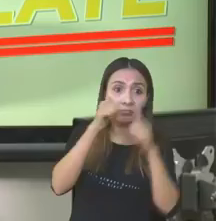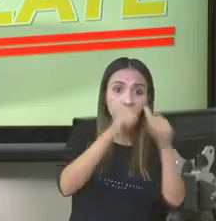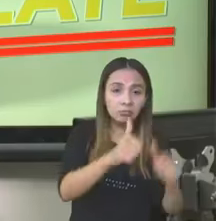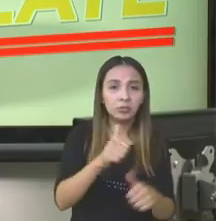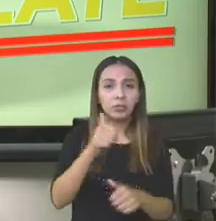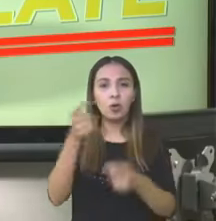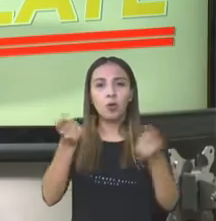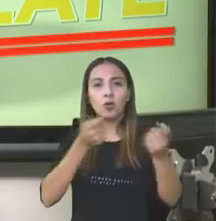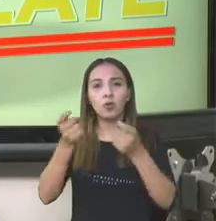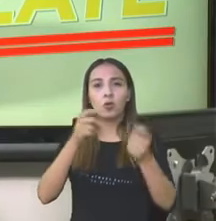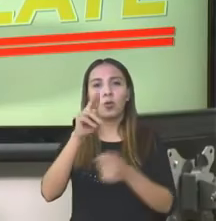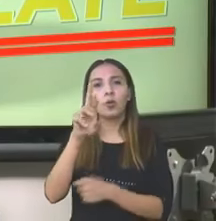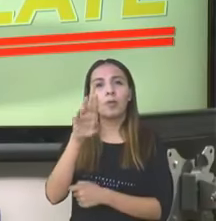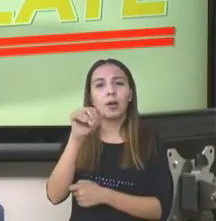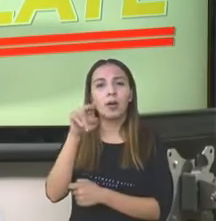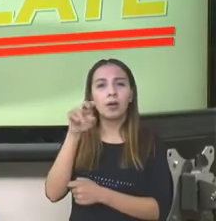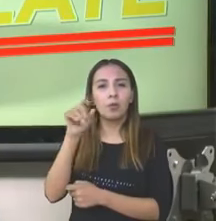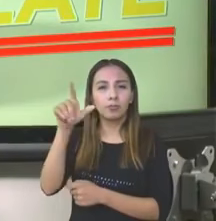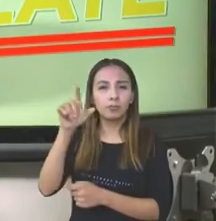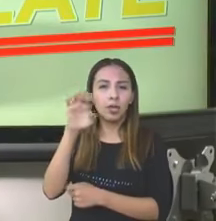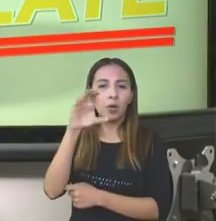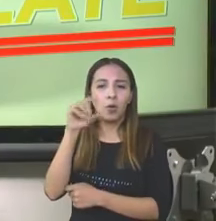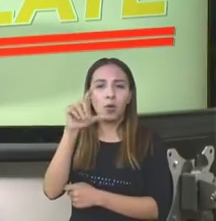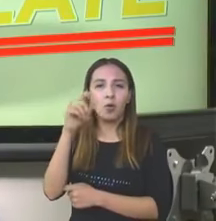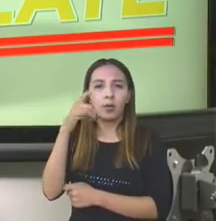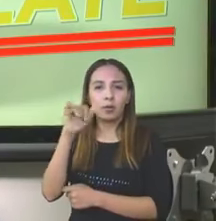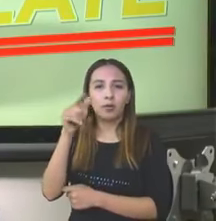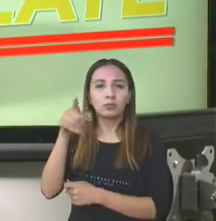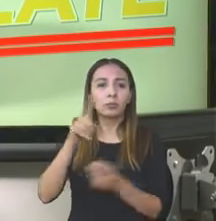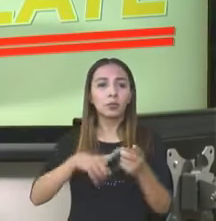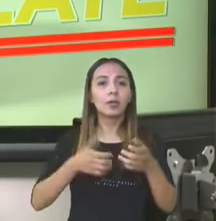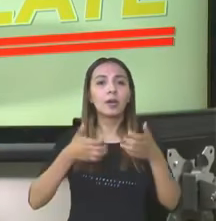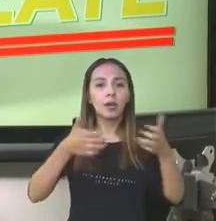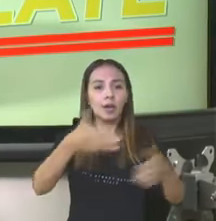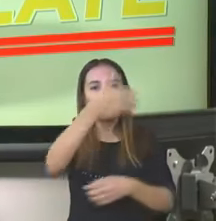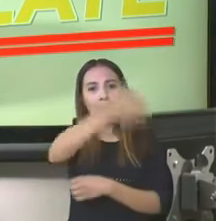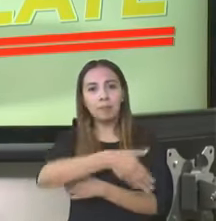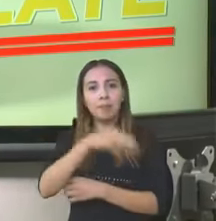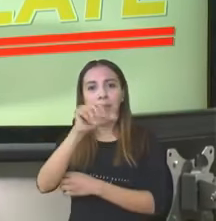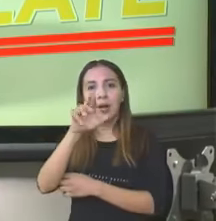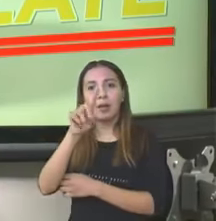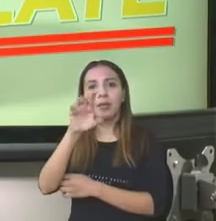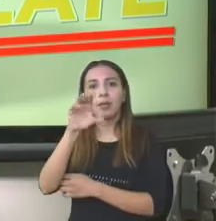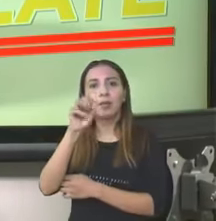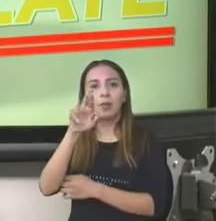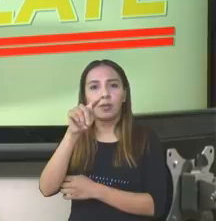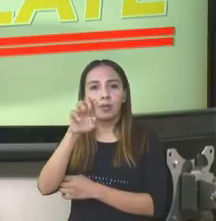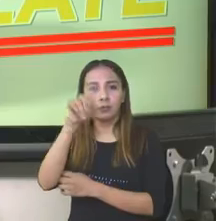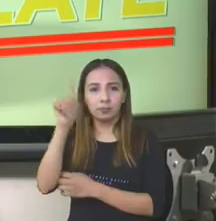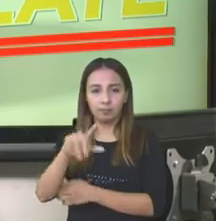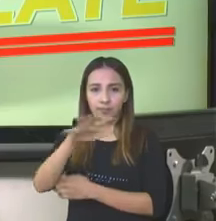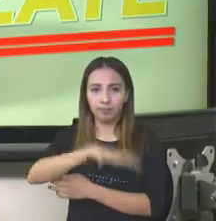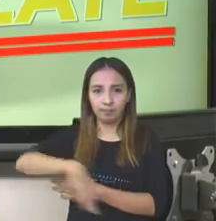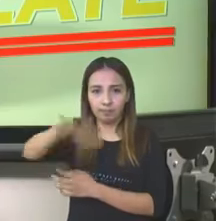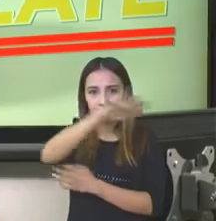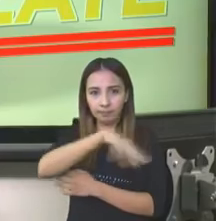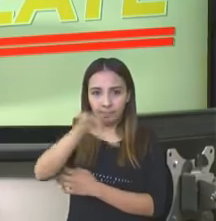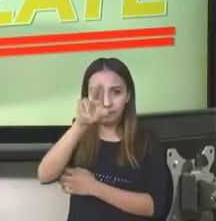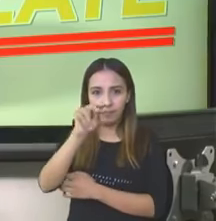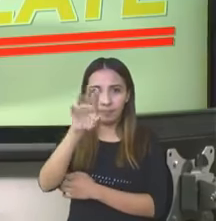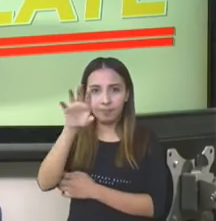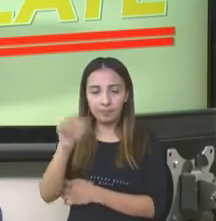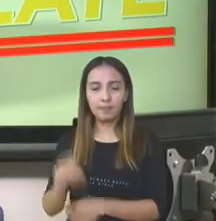al Departamento de Ecología, calle Mar de Cortés, entre calle Ángel de la Guardia y Cabo Colonet, esto en la colonia